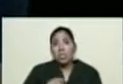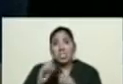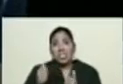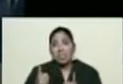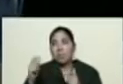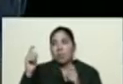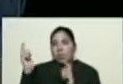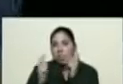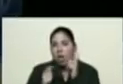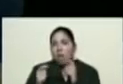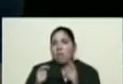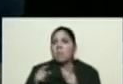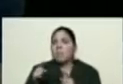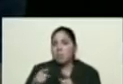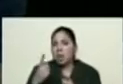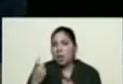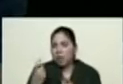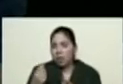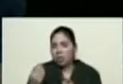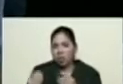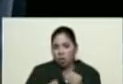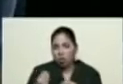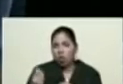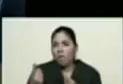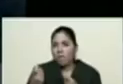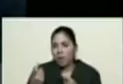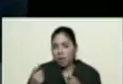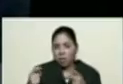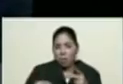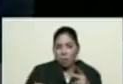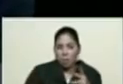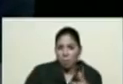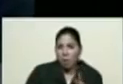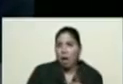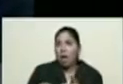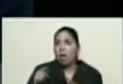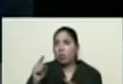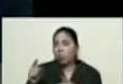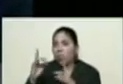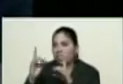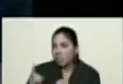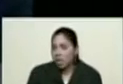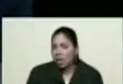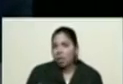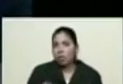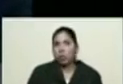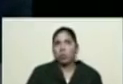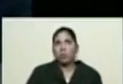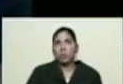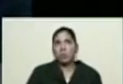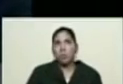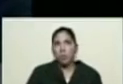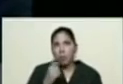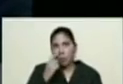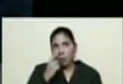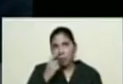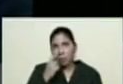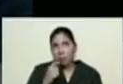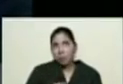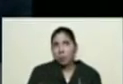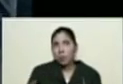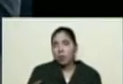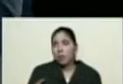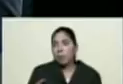Hay que hacer esto, hay que hacer lo otro, tenemos que tomar esta decisión, y a lo mejor te toca a ti, Nicolás. Pero el presidente Maduro estaba en como una especie